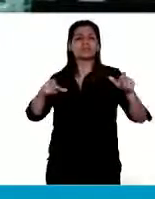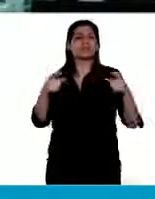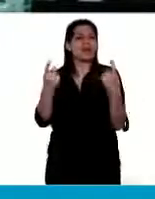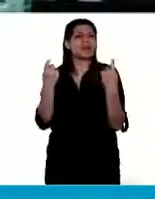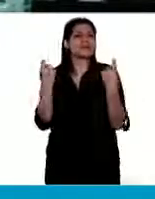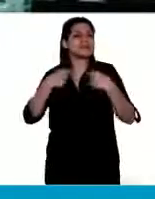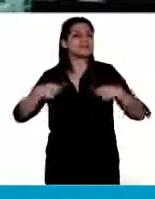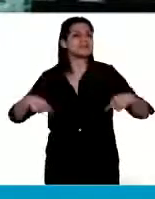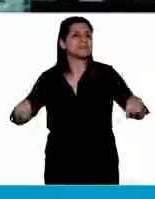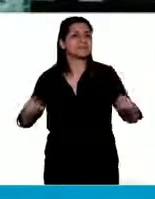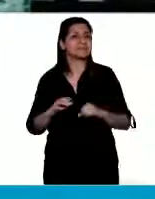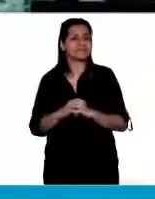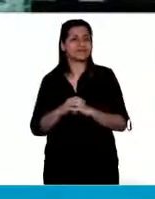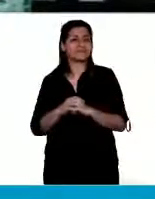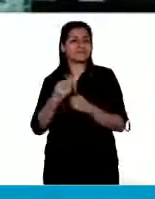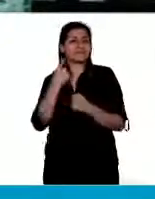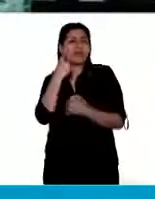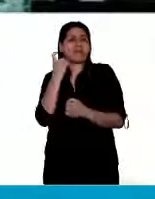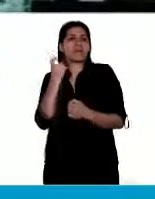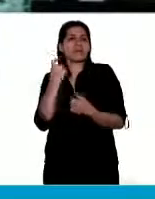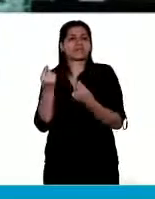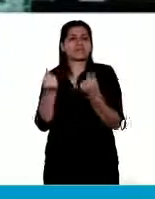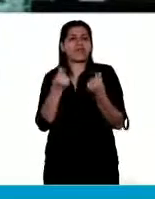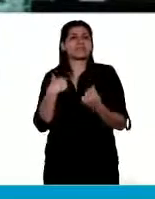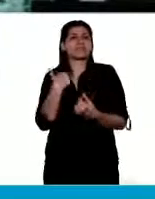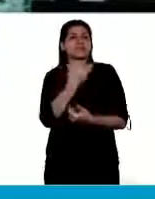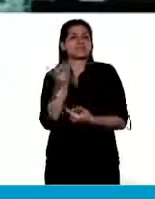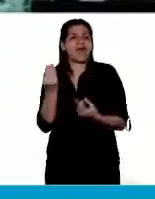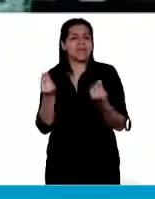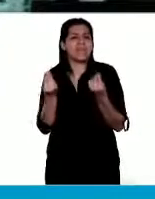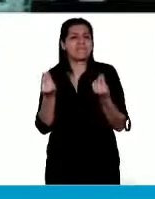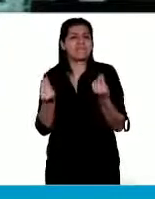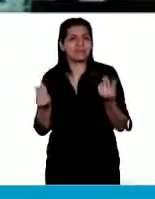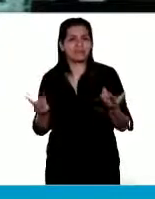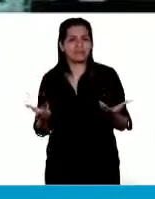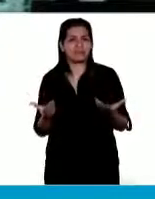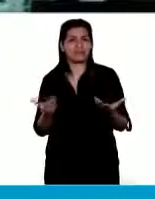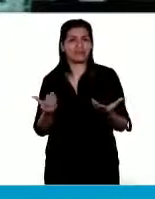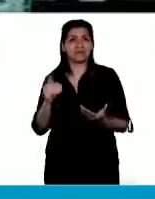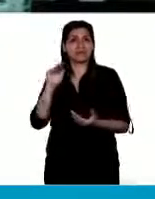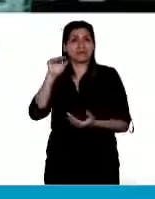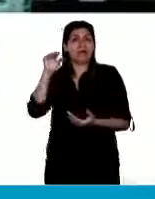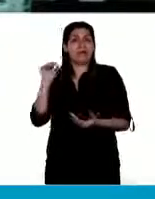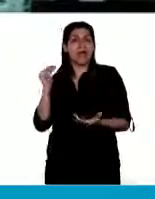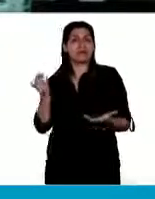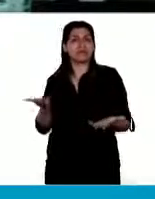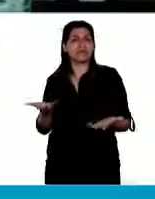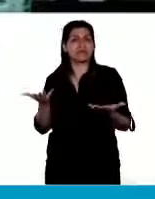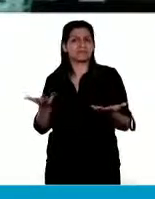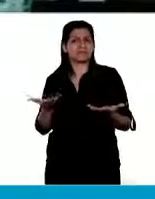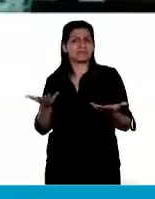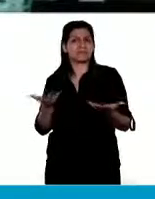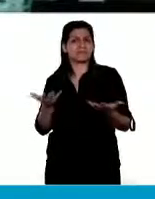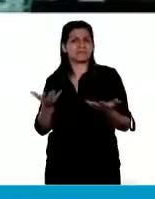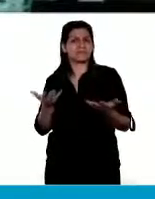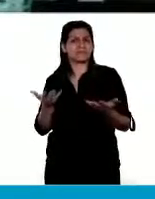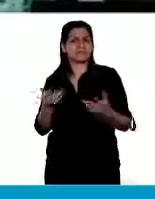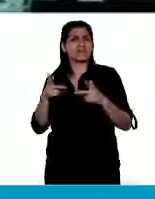pasando en la sociedad. Y lo que ocurrió el día martes, en donde anunciaron